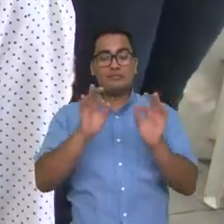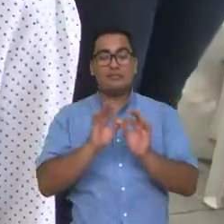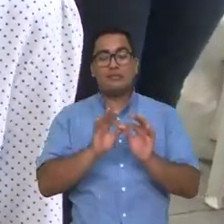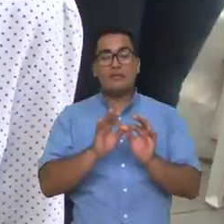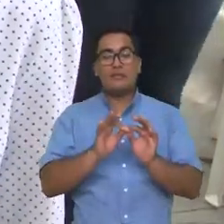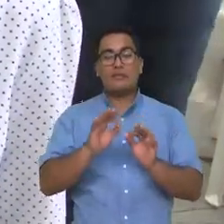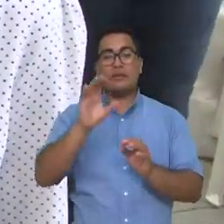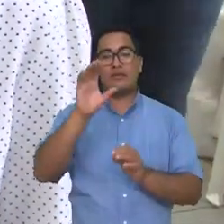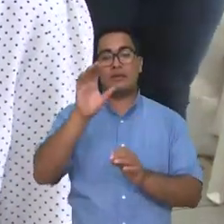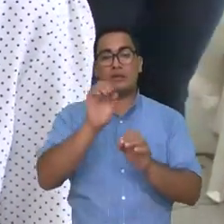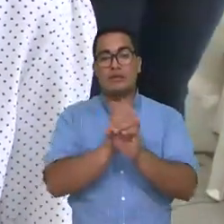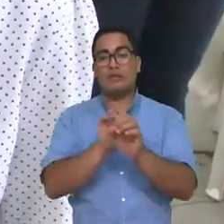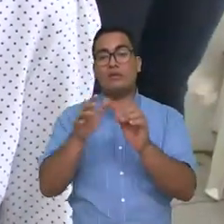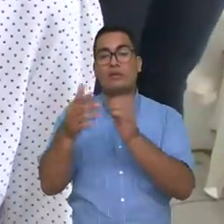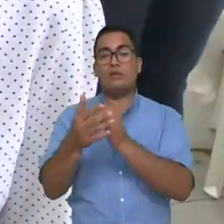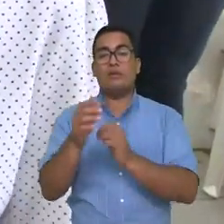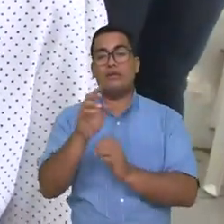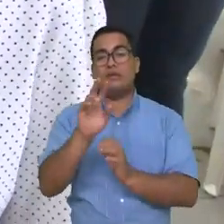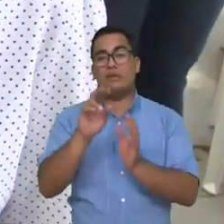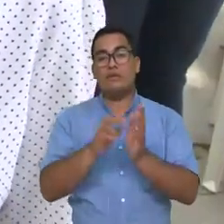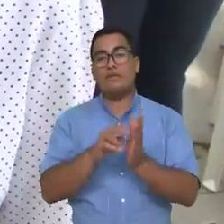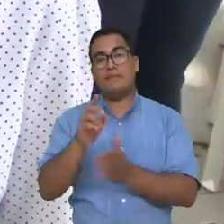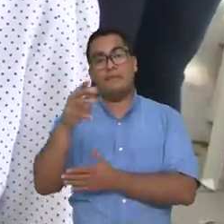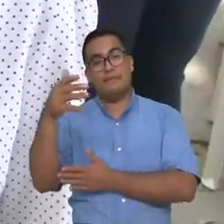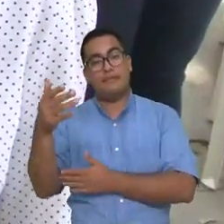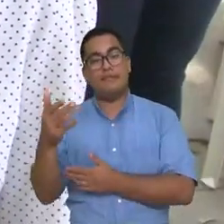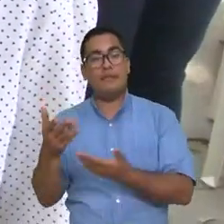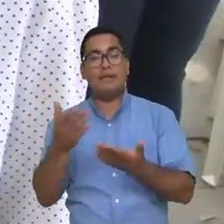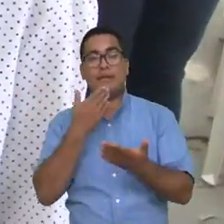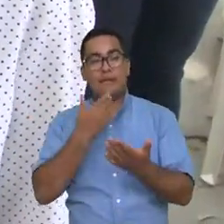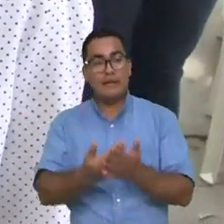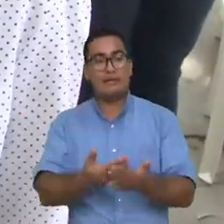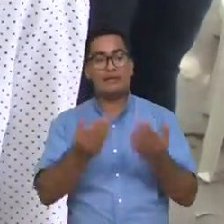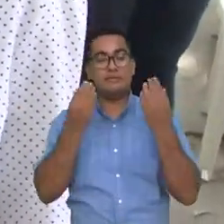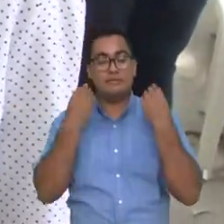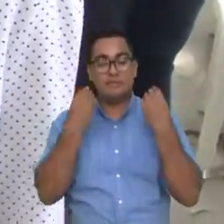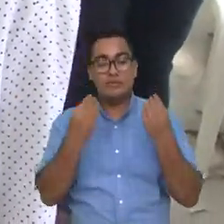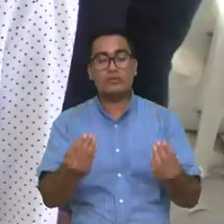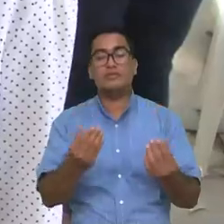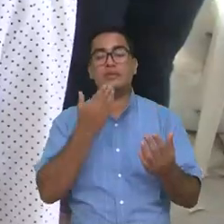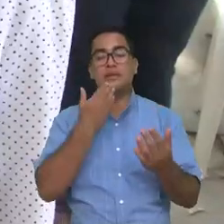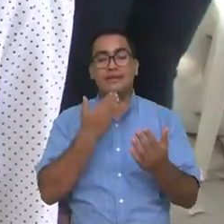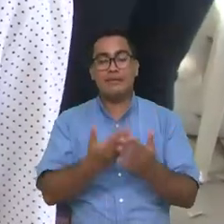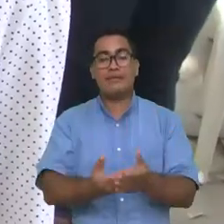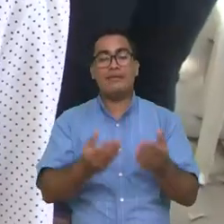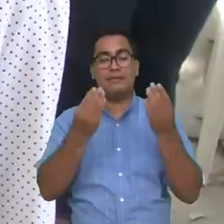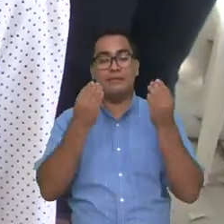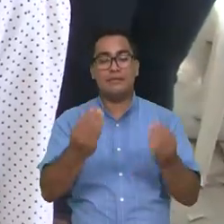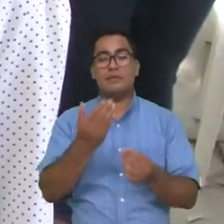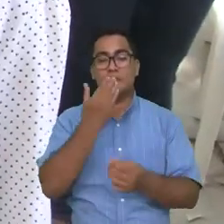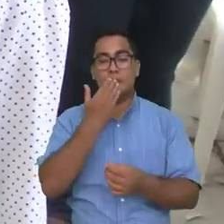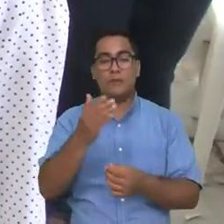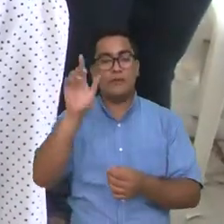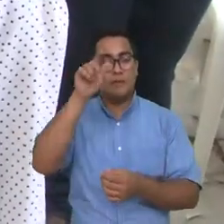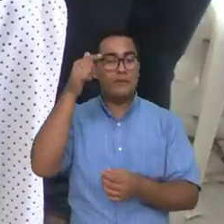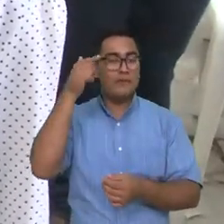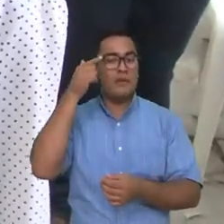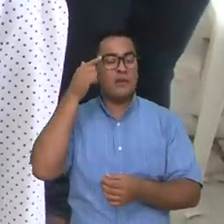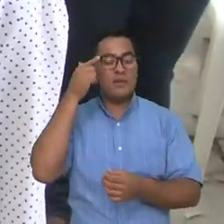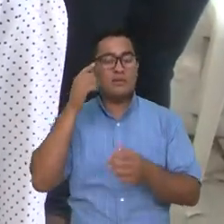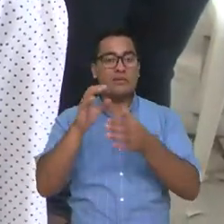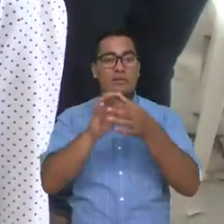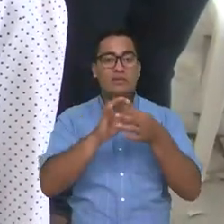contrarrestando el COVID-19, ¿verdad? Gracias a esto, ¿verdad?, le agradecemos a nuestro buen gobierno de Reconciliación y